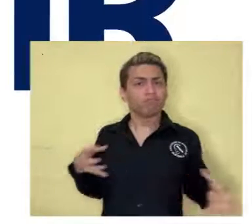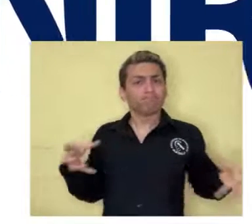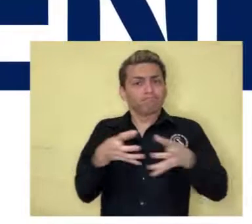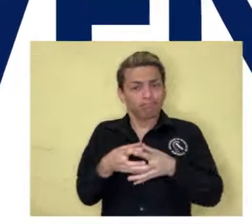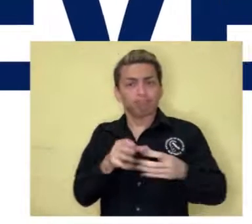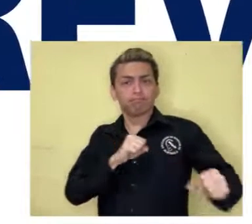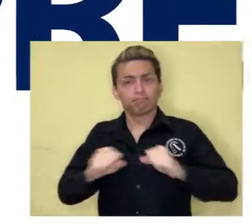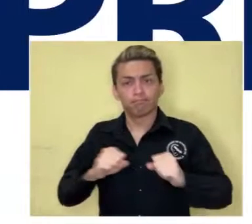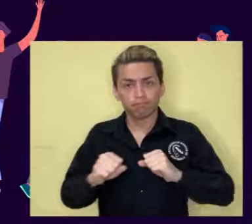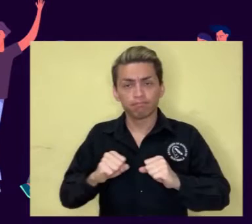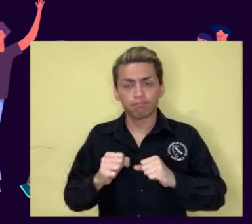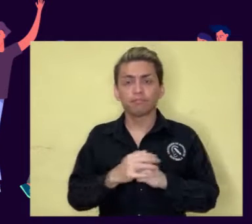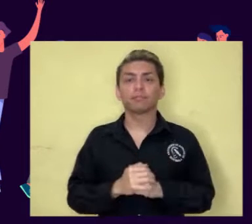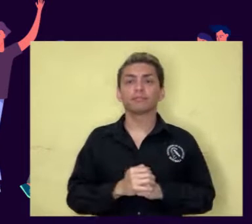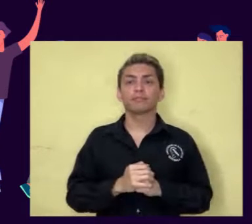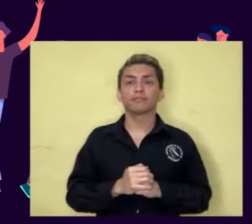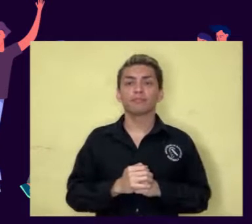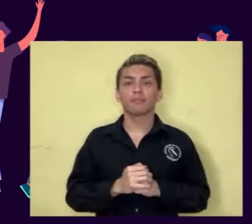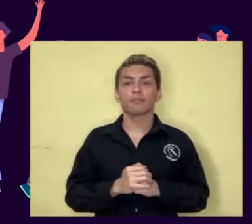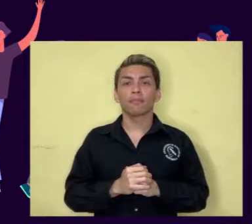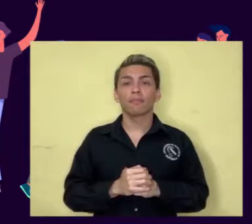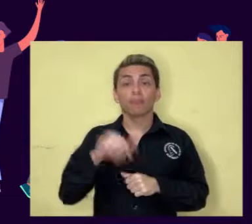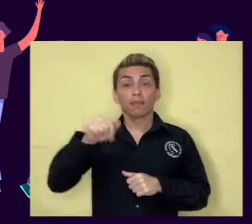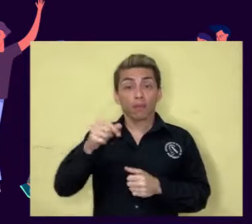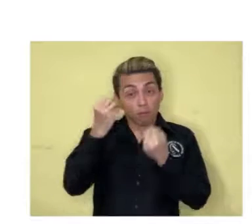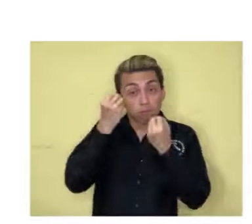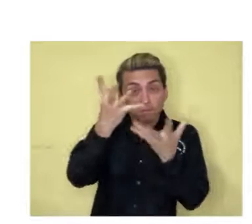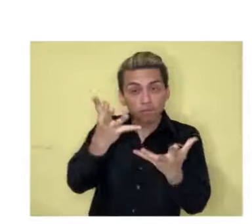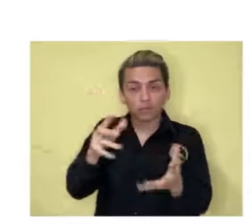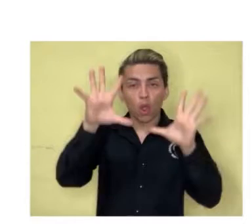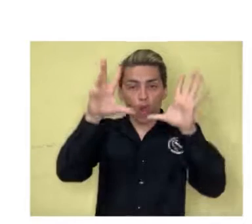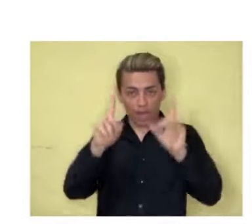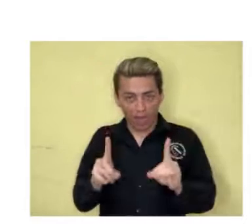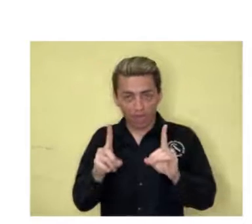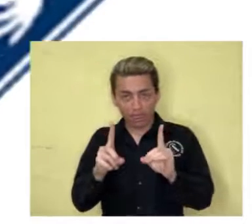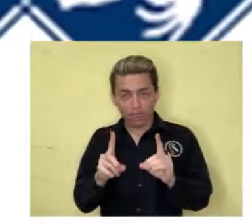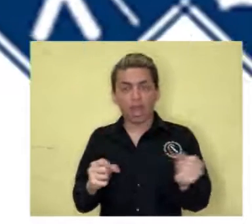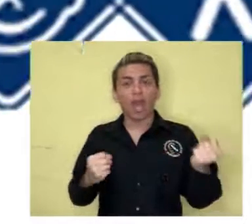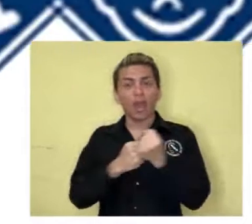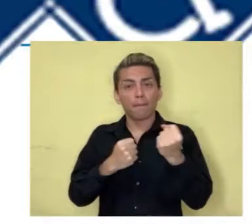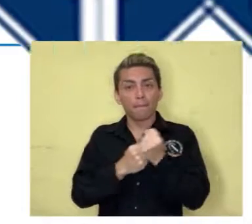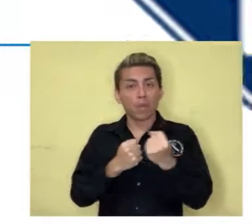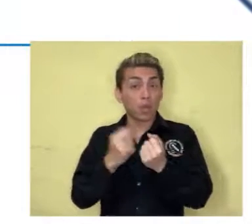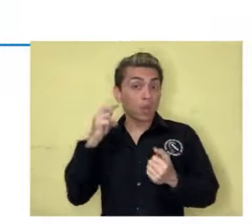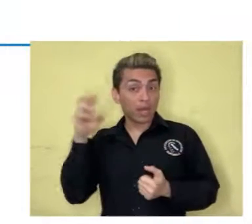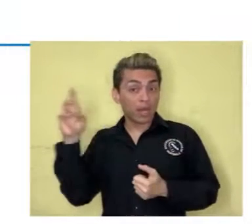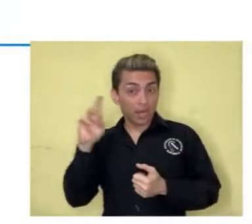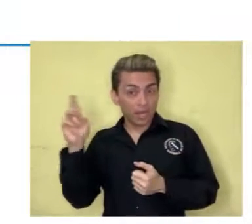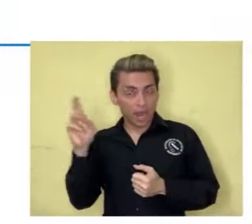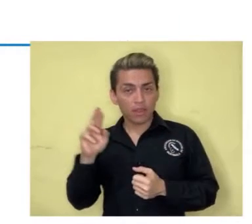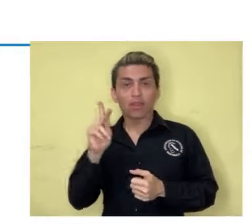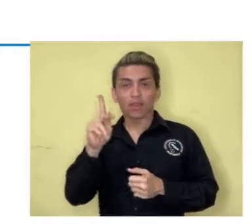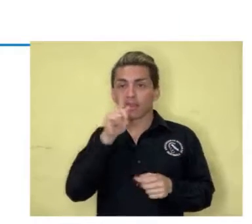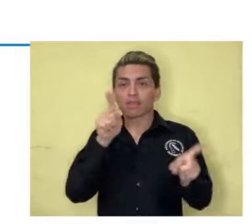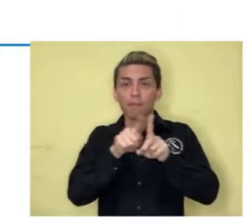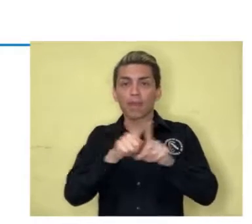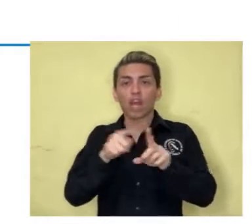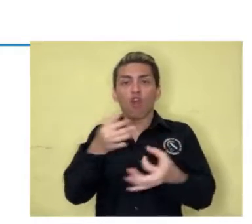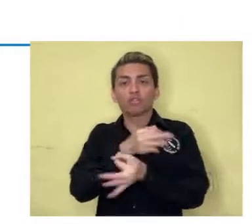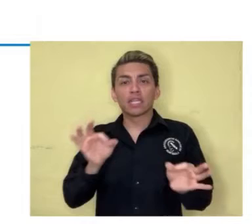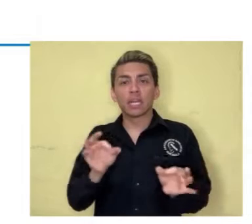prevenir es una acción conjunta. Un mensaje del CONADI y la asistencia técnica de